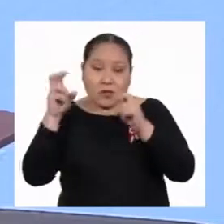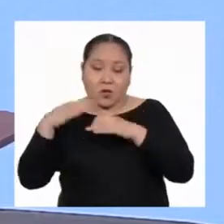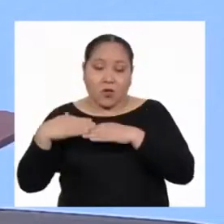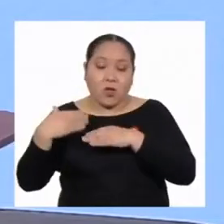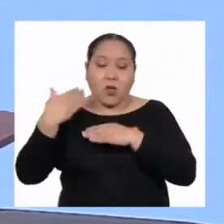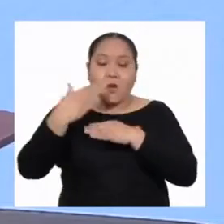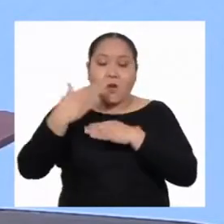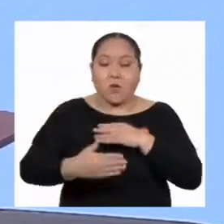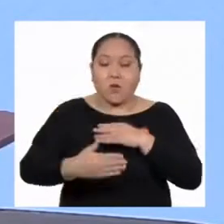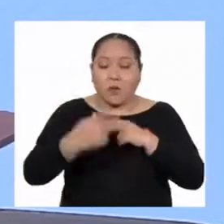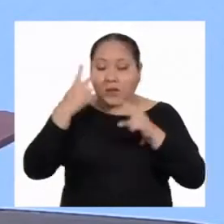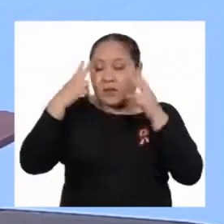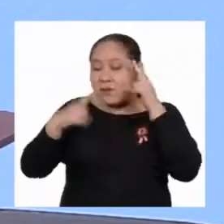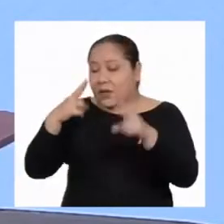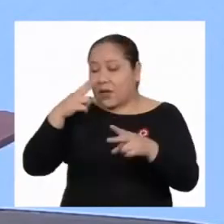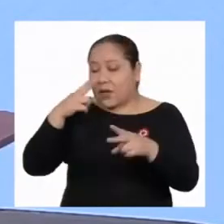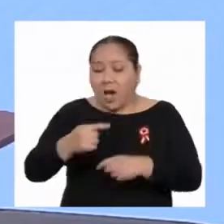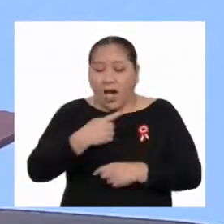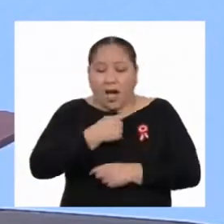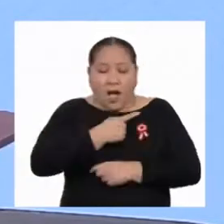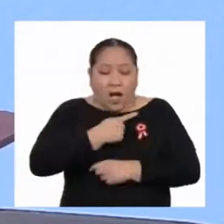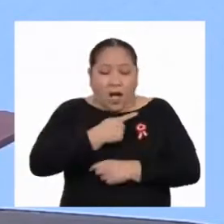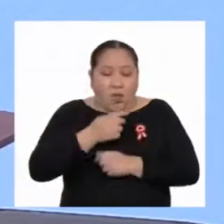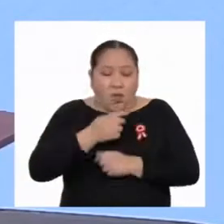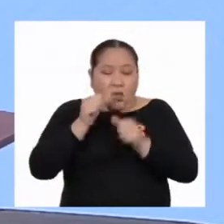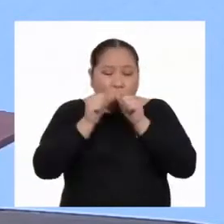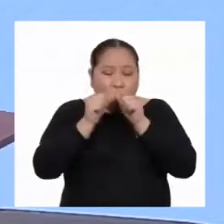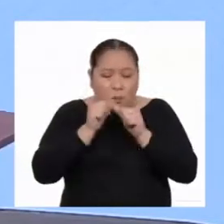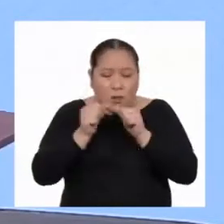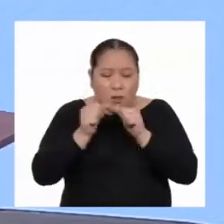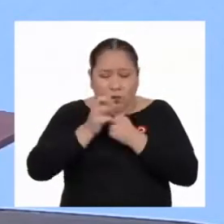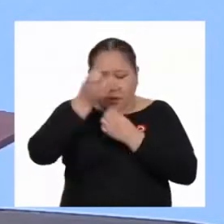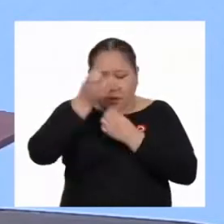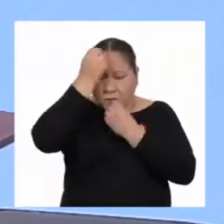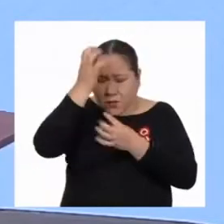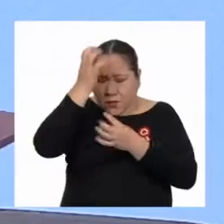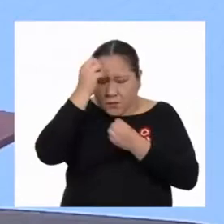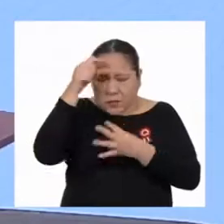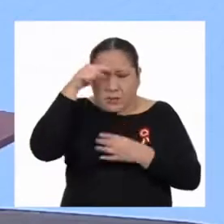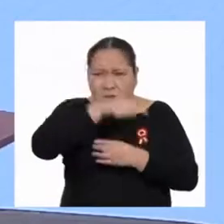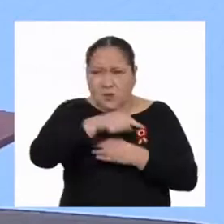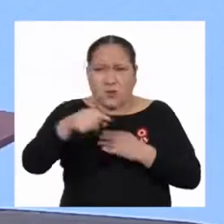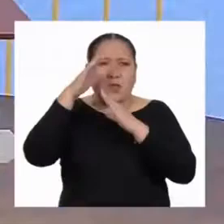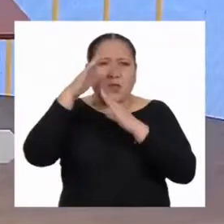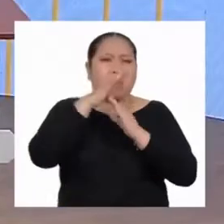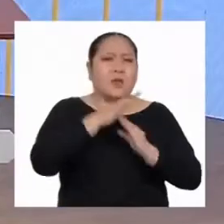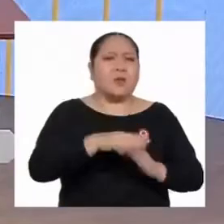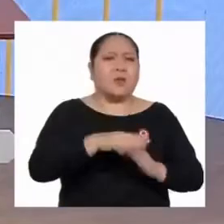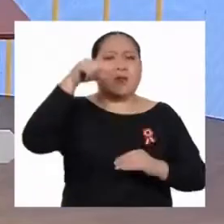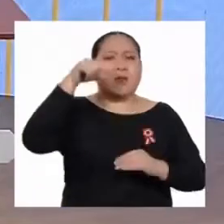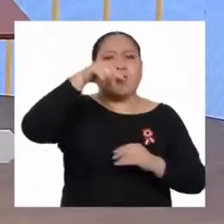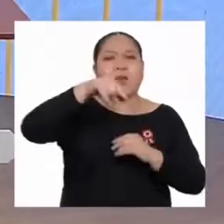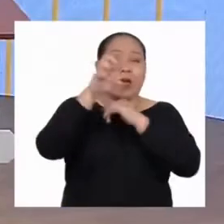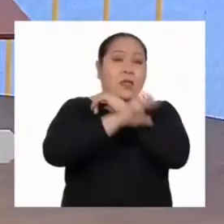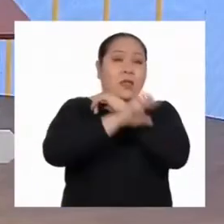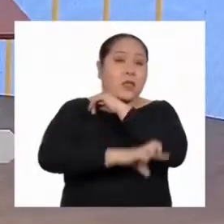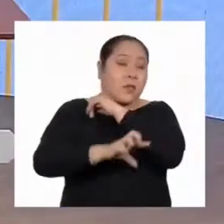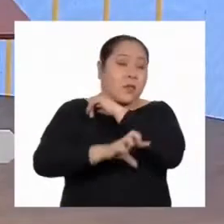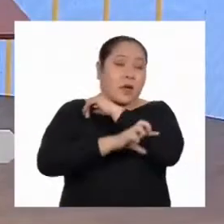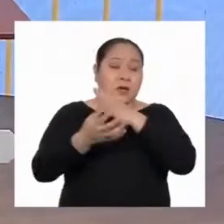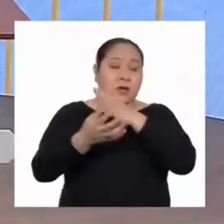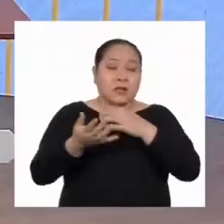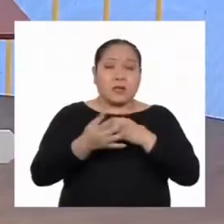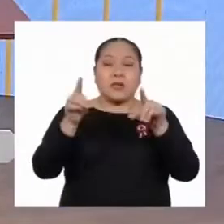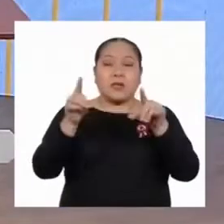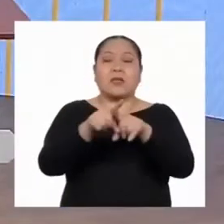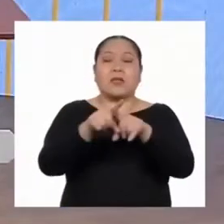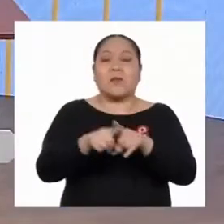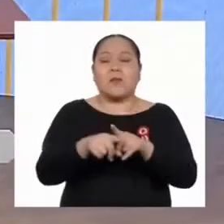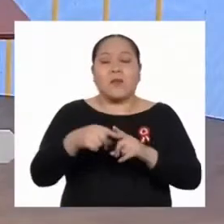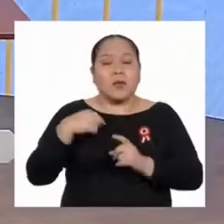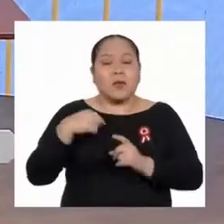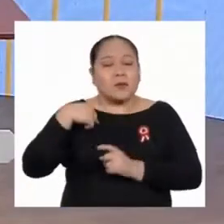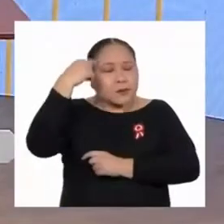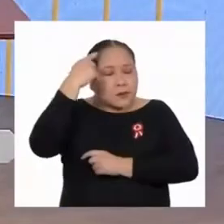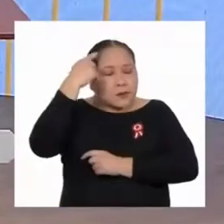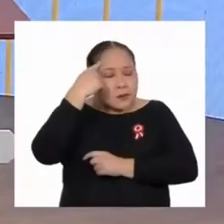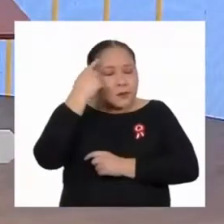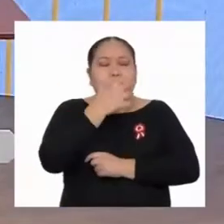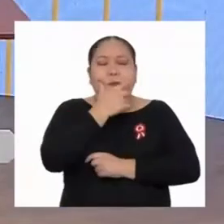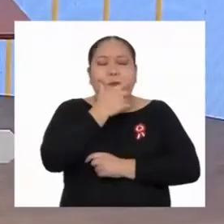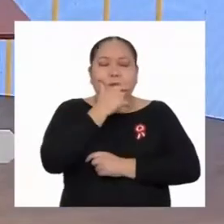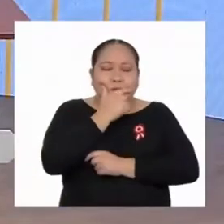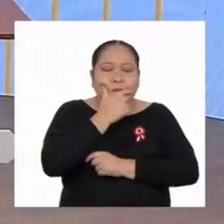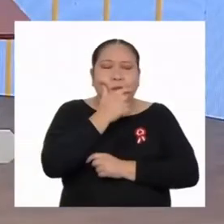me alarmaron todas esas cifras y datos sobre la discriminación en nuestro país. Y también me lleva a pensar que